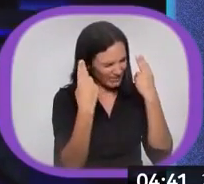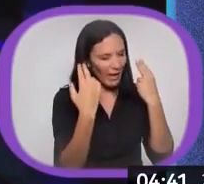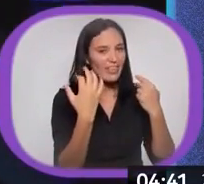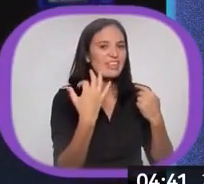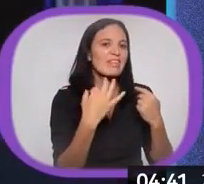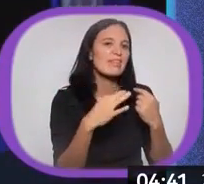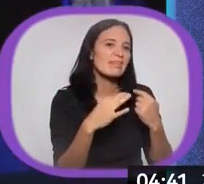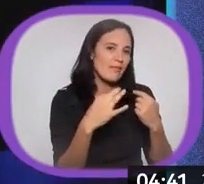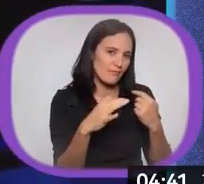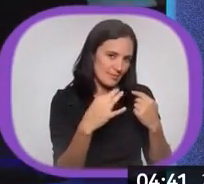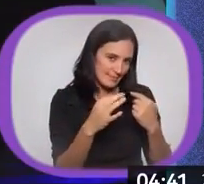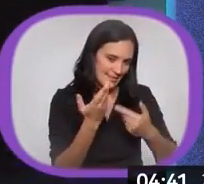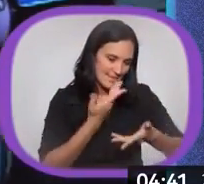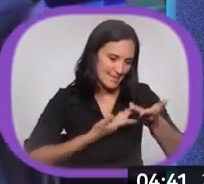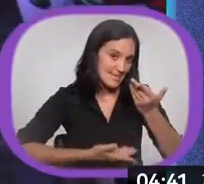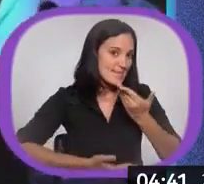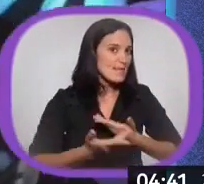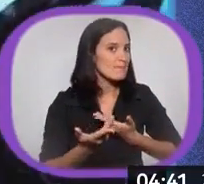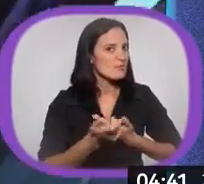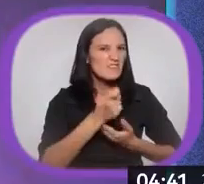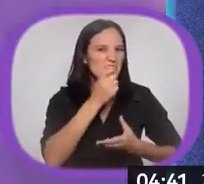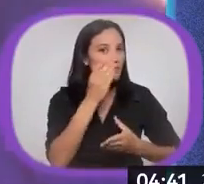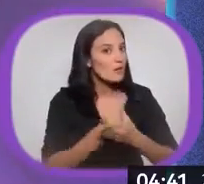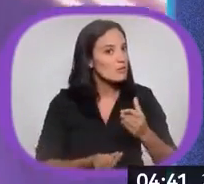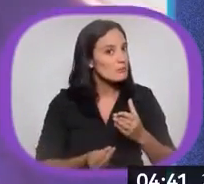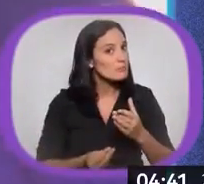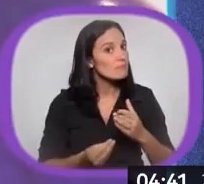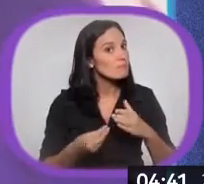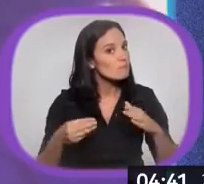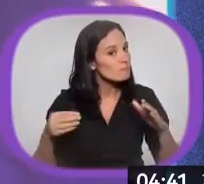Complázcanme y serán recompensados. Decepcionenme.